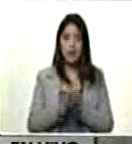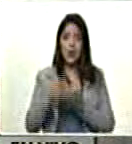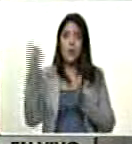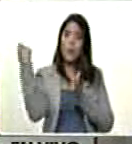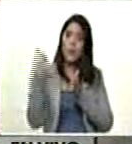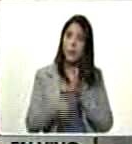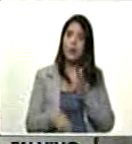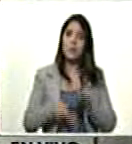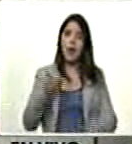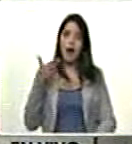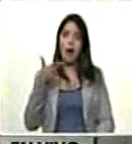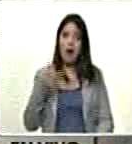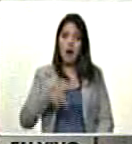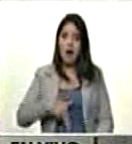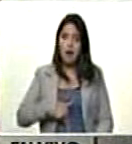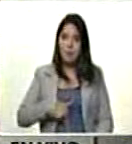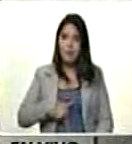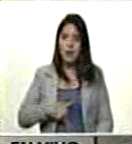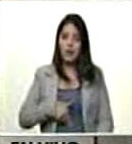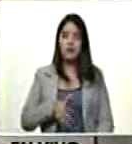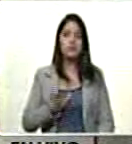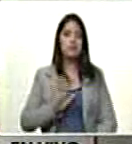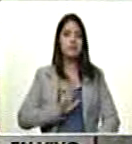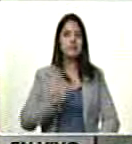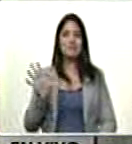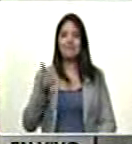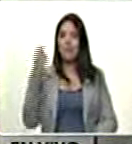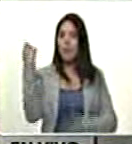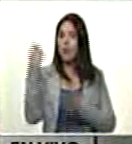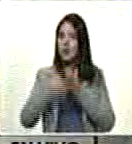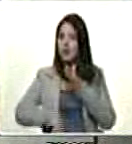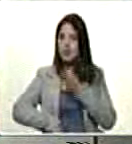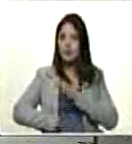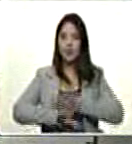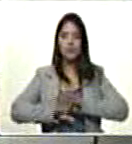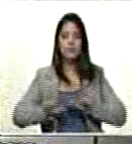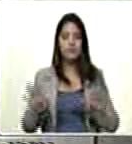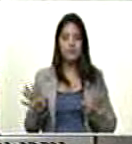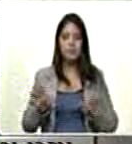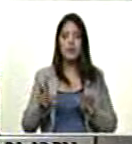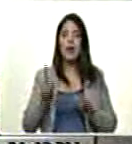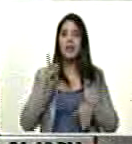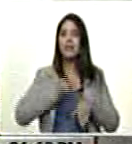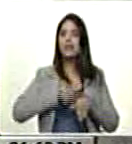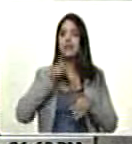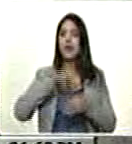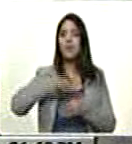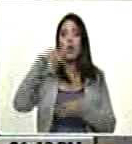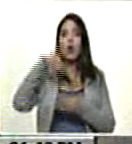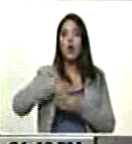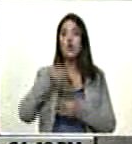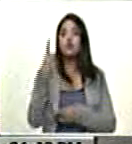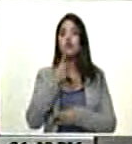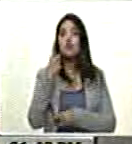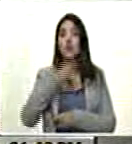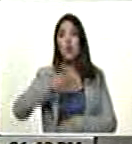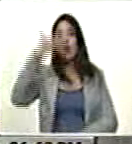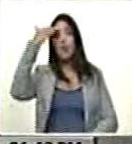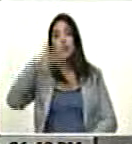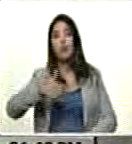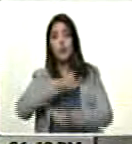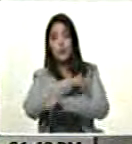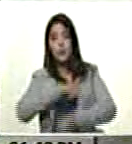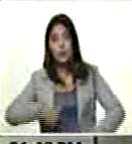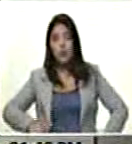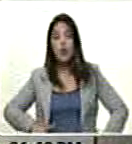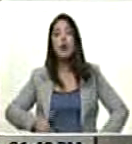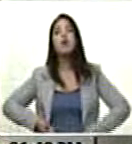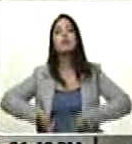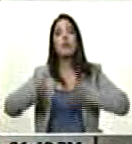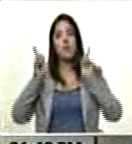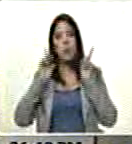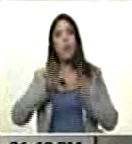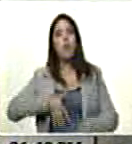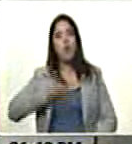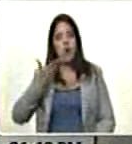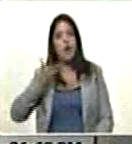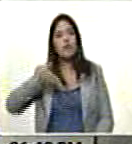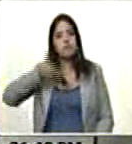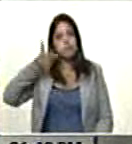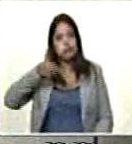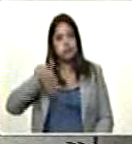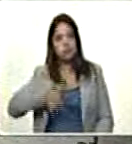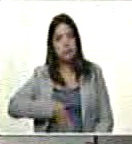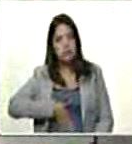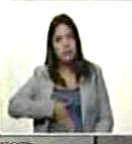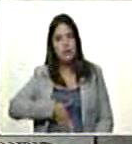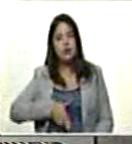uso de armas de fuego durante la jornada electoral. Solamente el Plan República está autorizado para